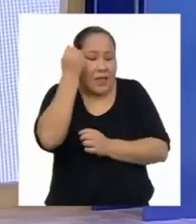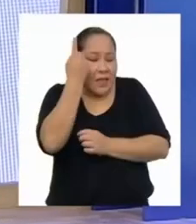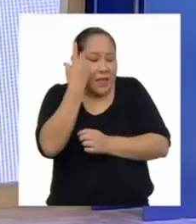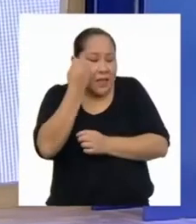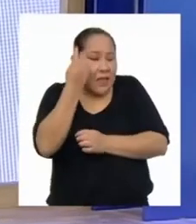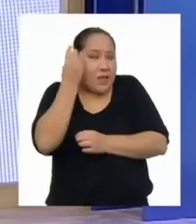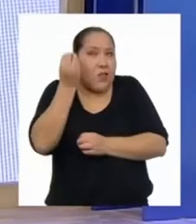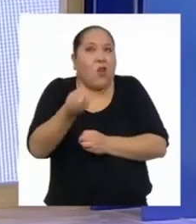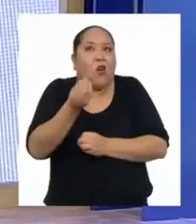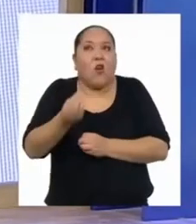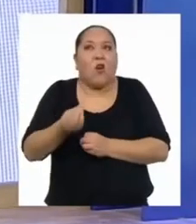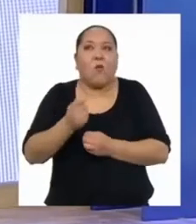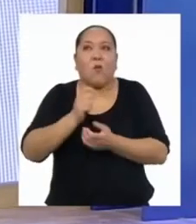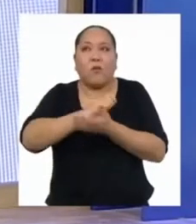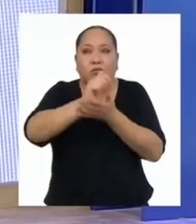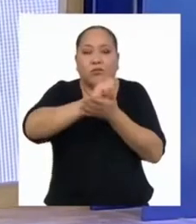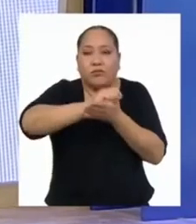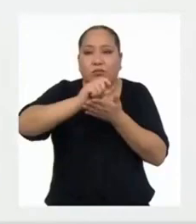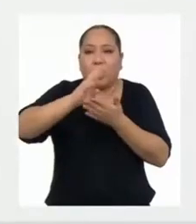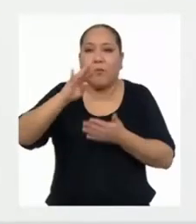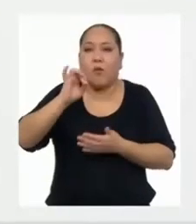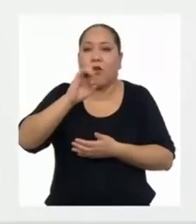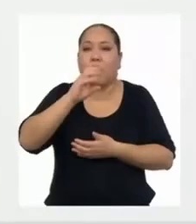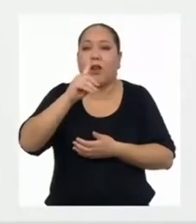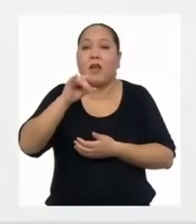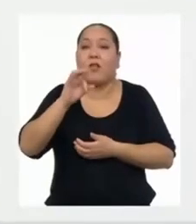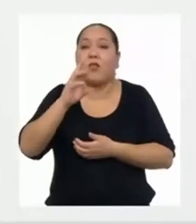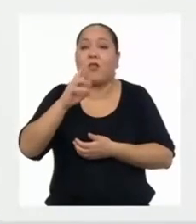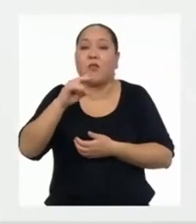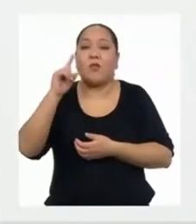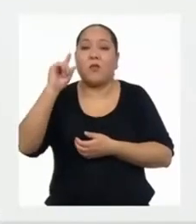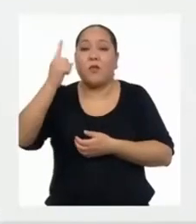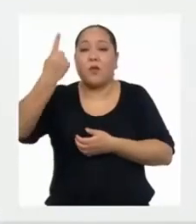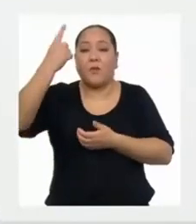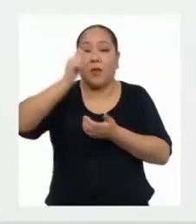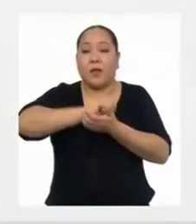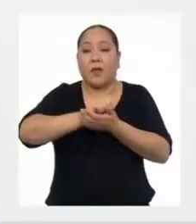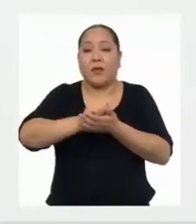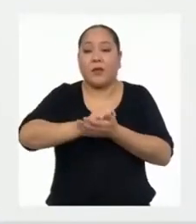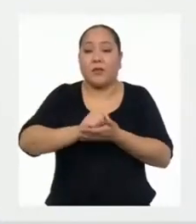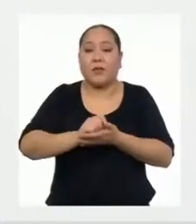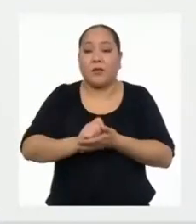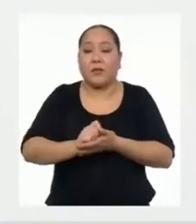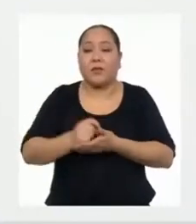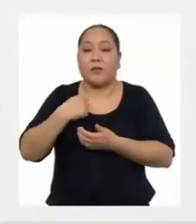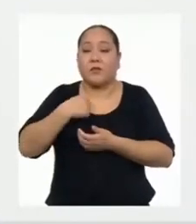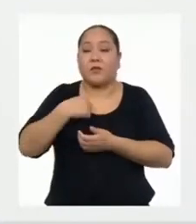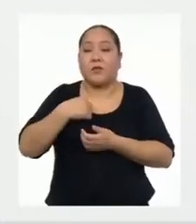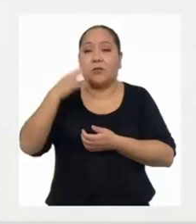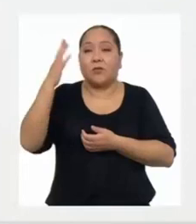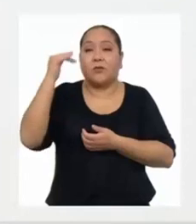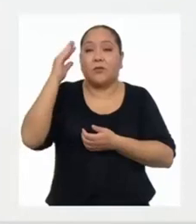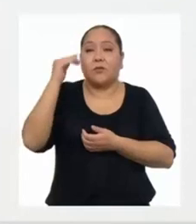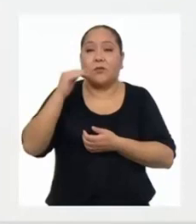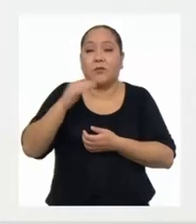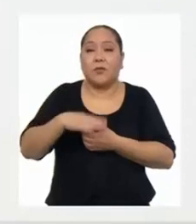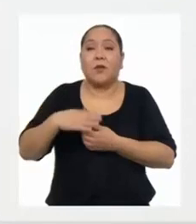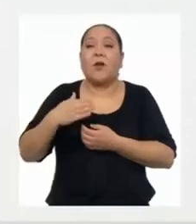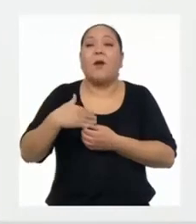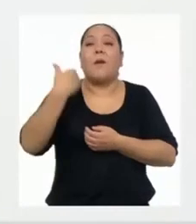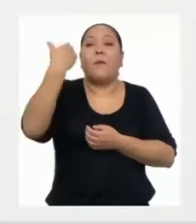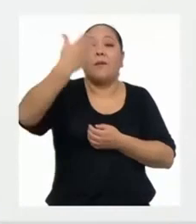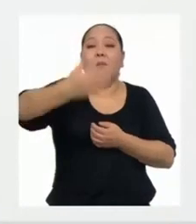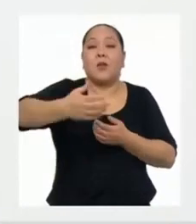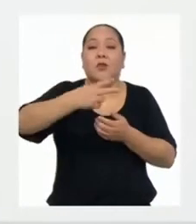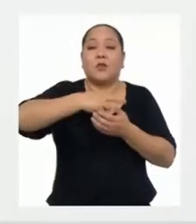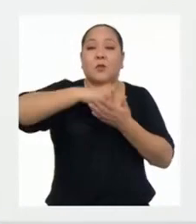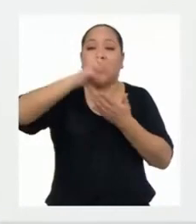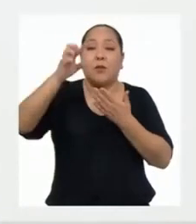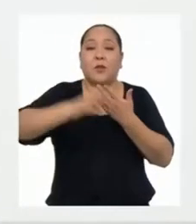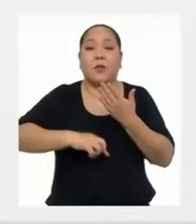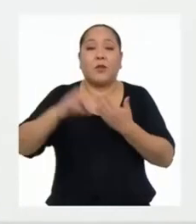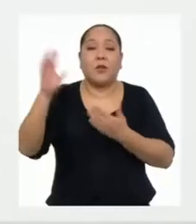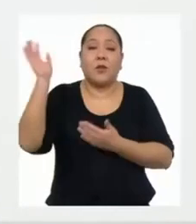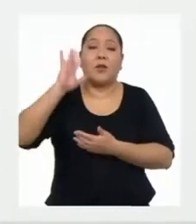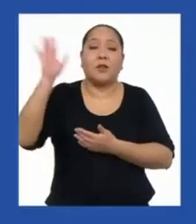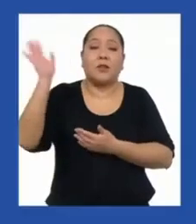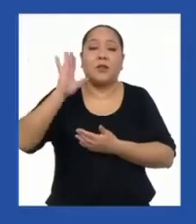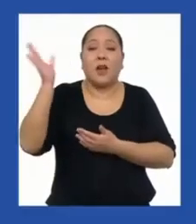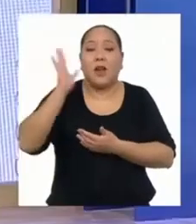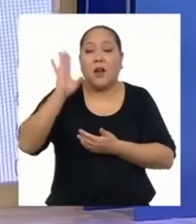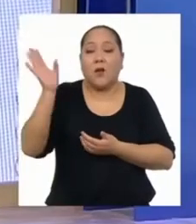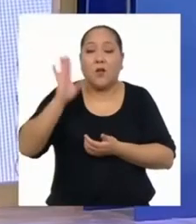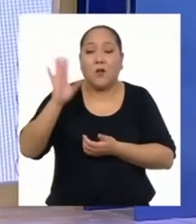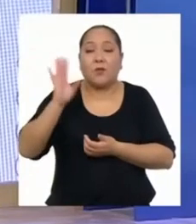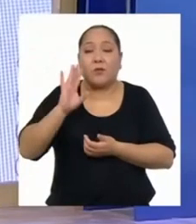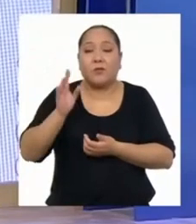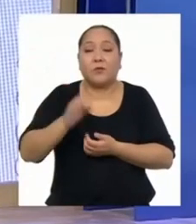hacer hoy su borrador o primera versión. Me despido. Los veo en un próximo programa. ¡Hasta